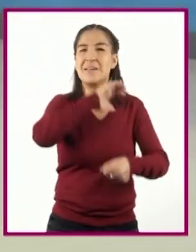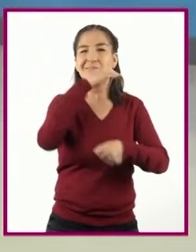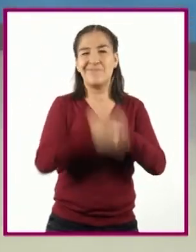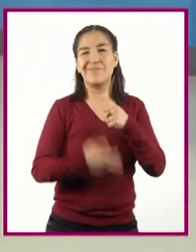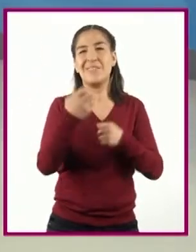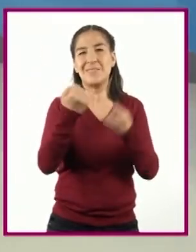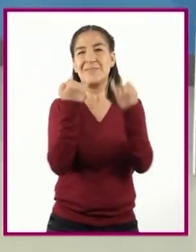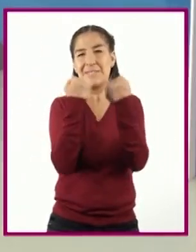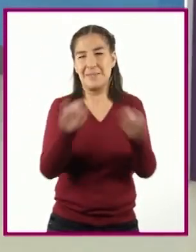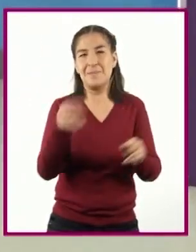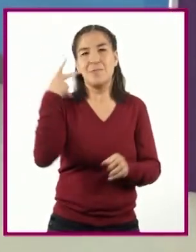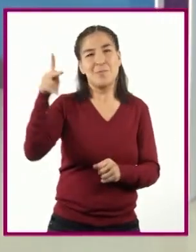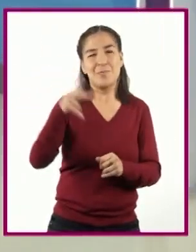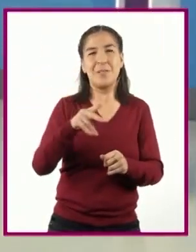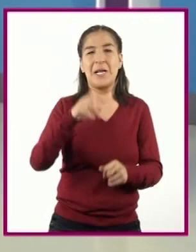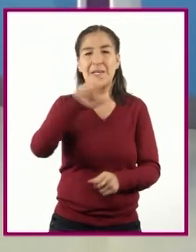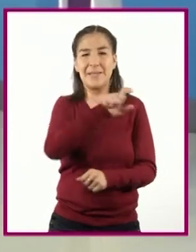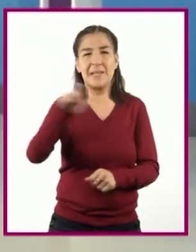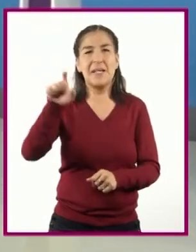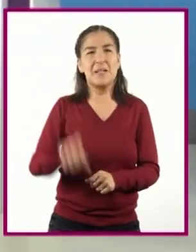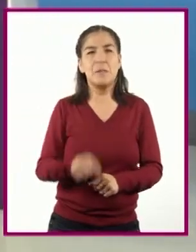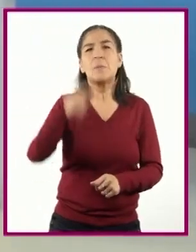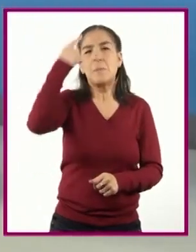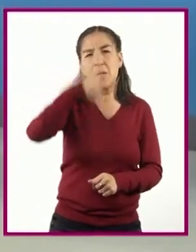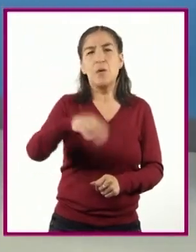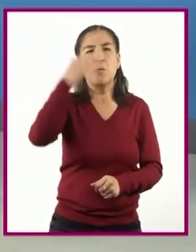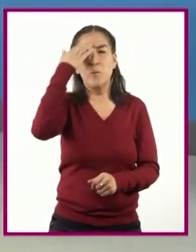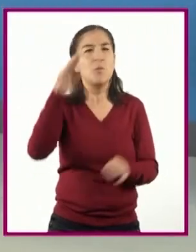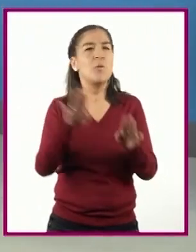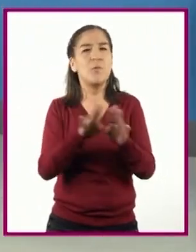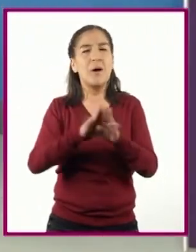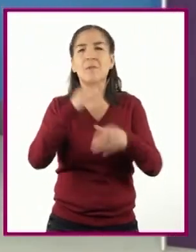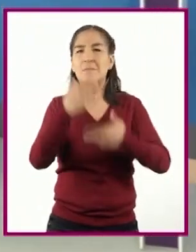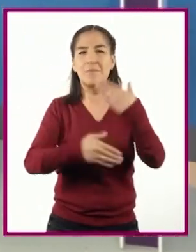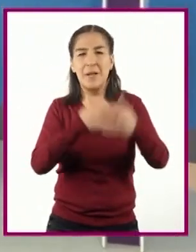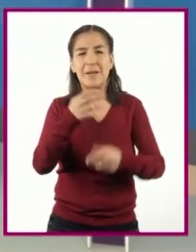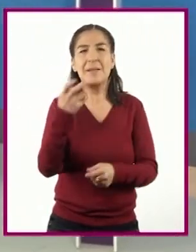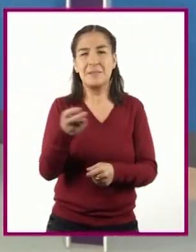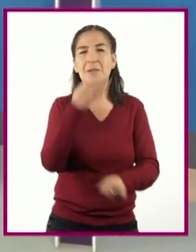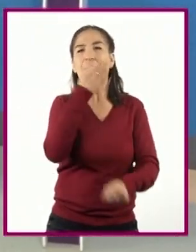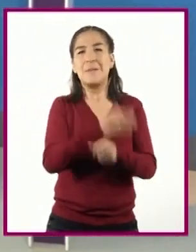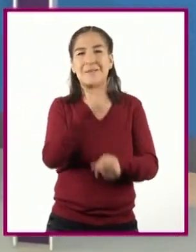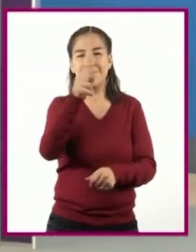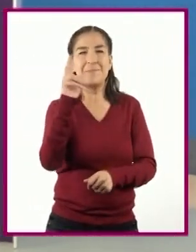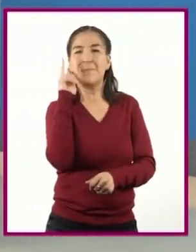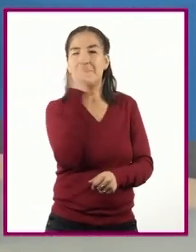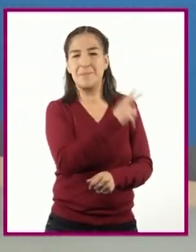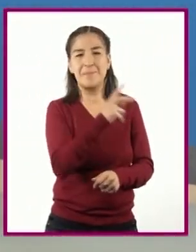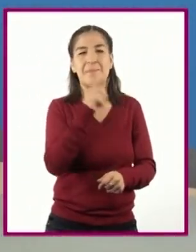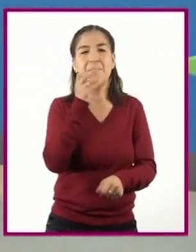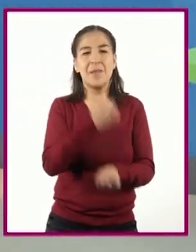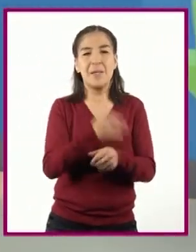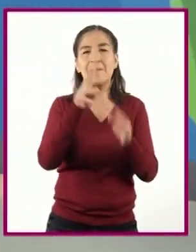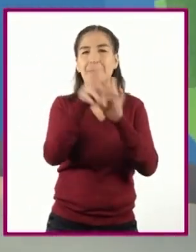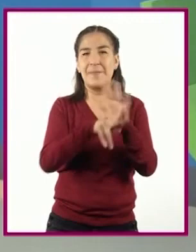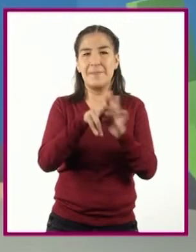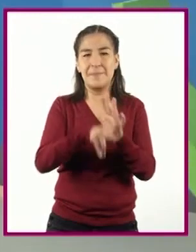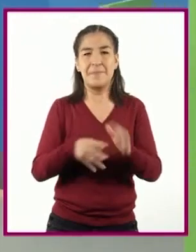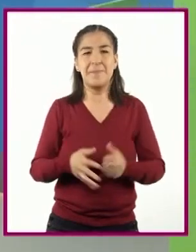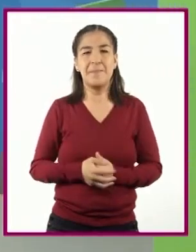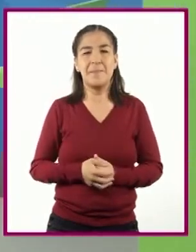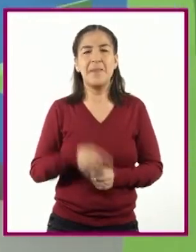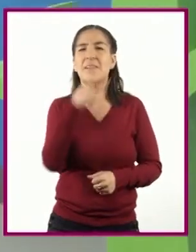la independencia de Texas. Para conocer cómo se dio este proceso, los invito a observar y escuchar el siguiente